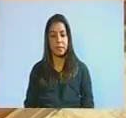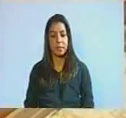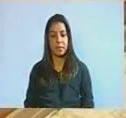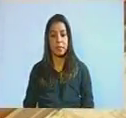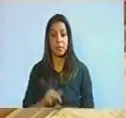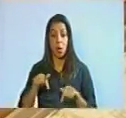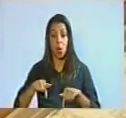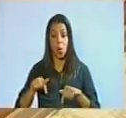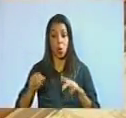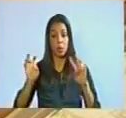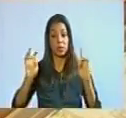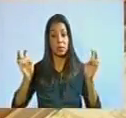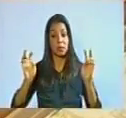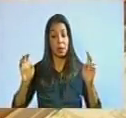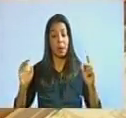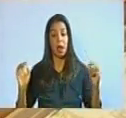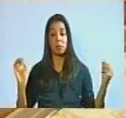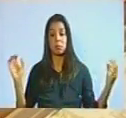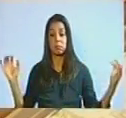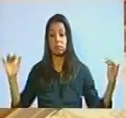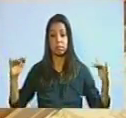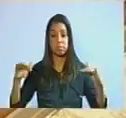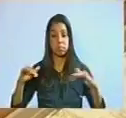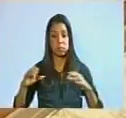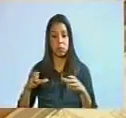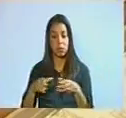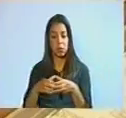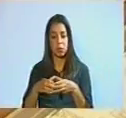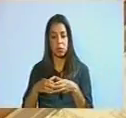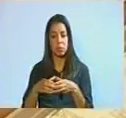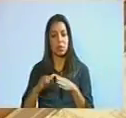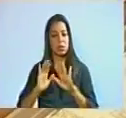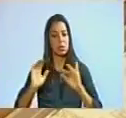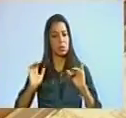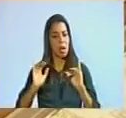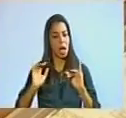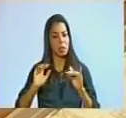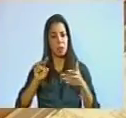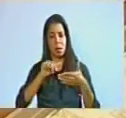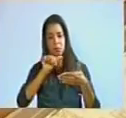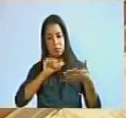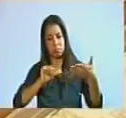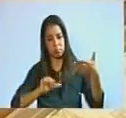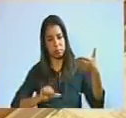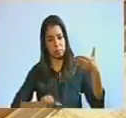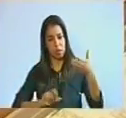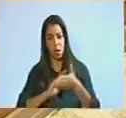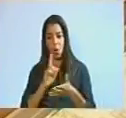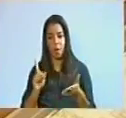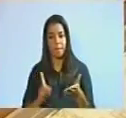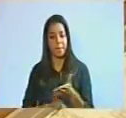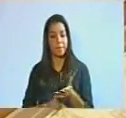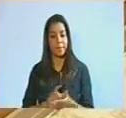materia para la cual fue convocada esta sesión, ciudadana presidenta, ha sido vista en su totalidad.